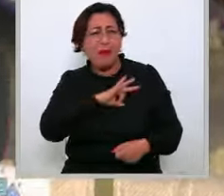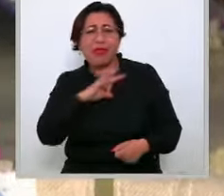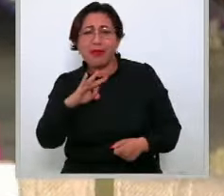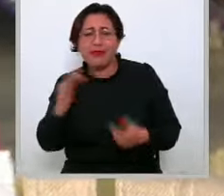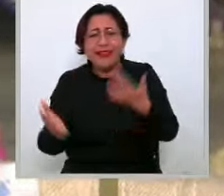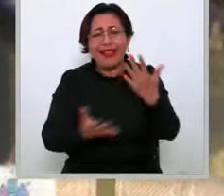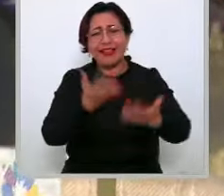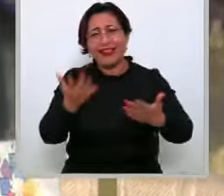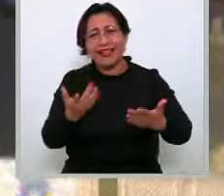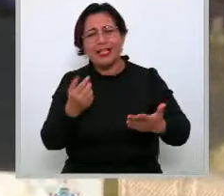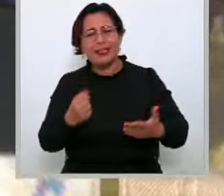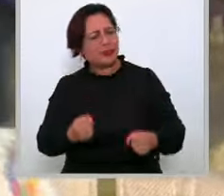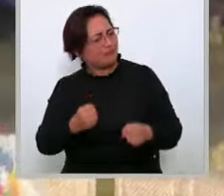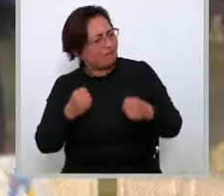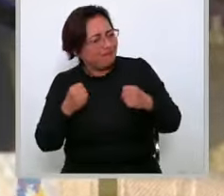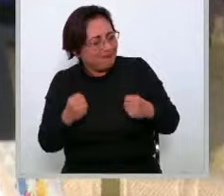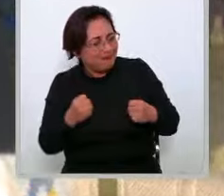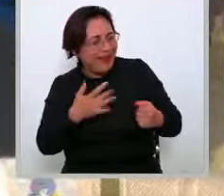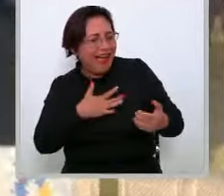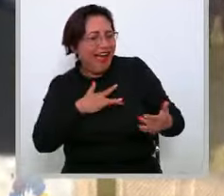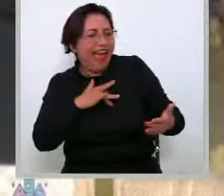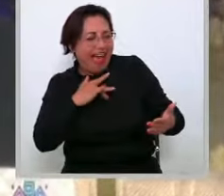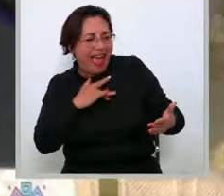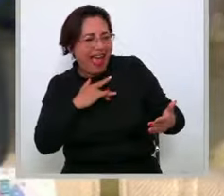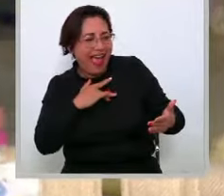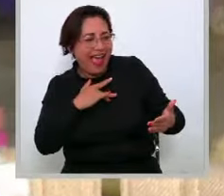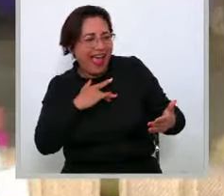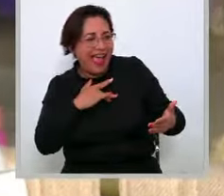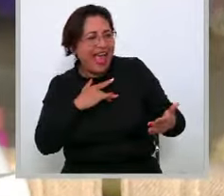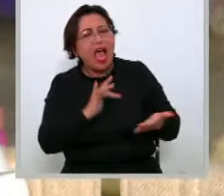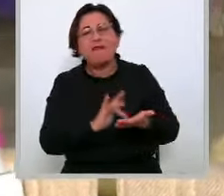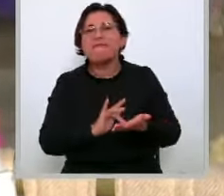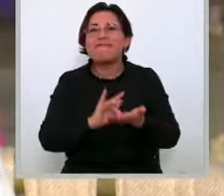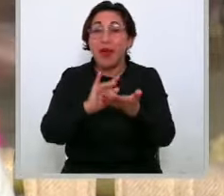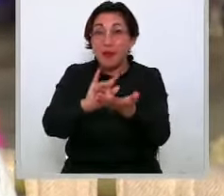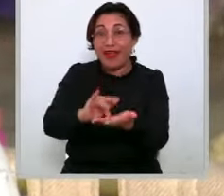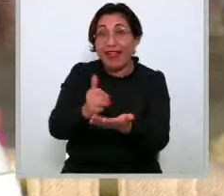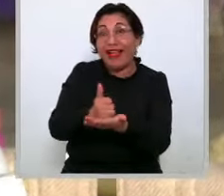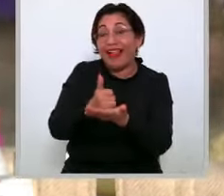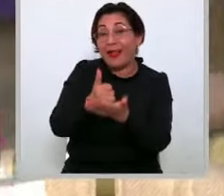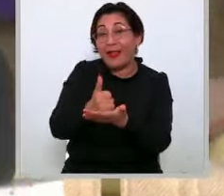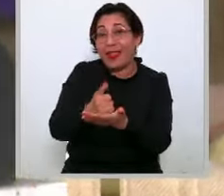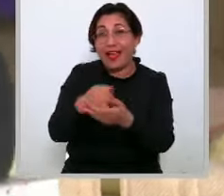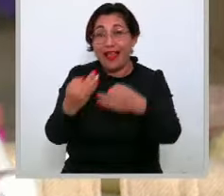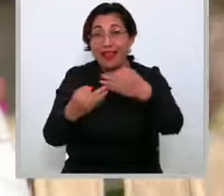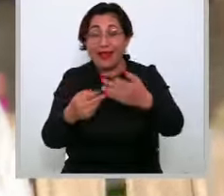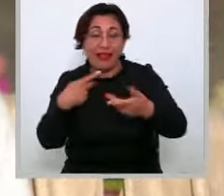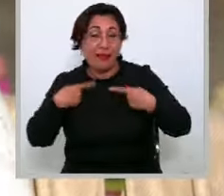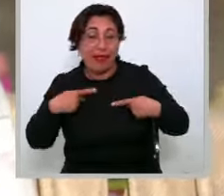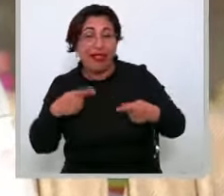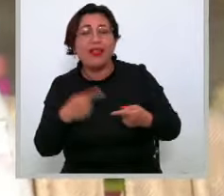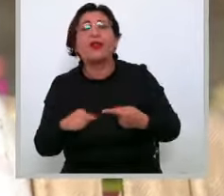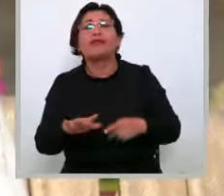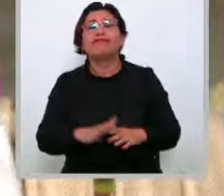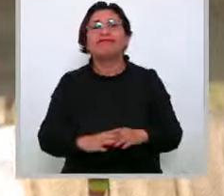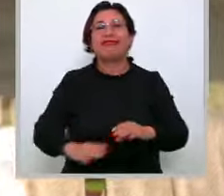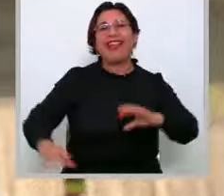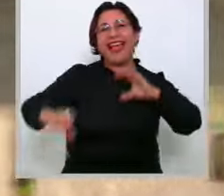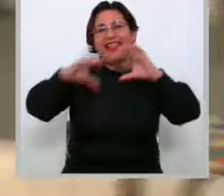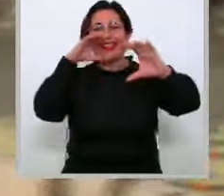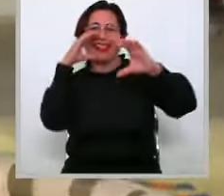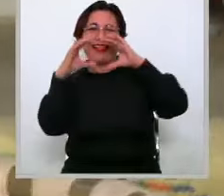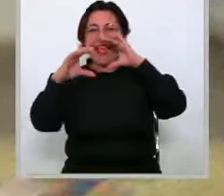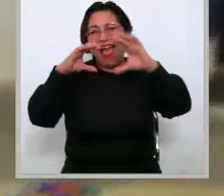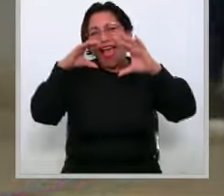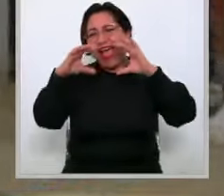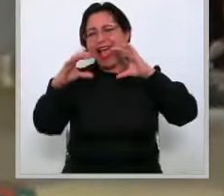se fortalece con este tipo de acciones o iniciativas en las cuales pues no solamente estamos hablando de una lectura, hablamos del canto, del